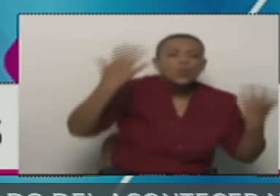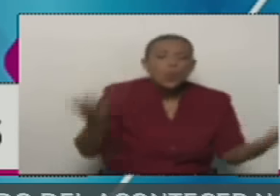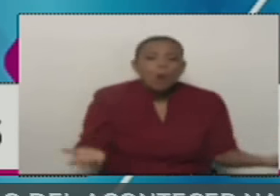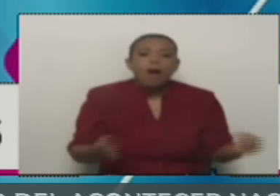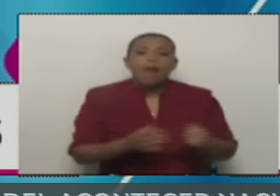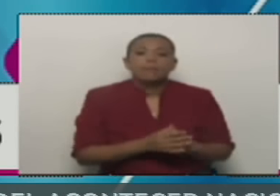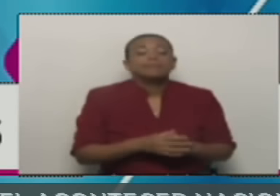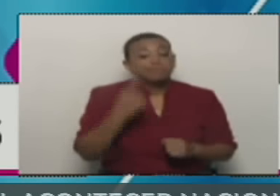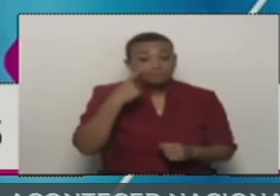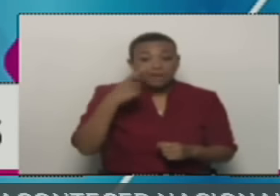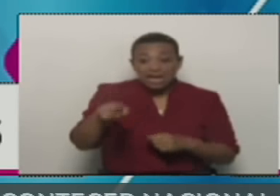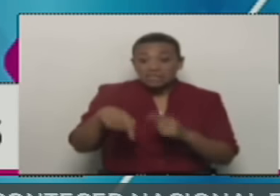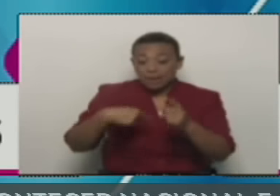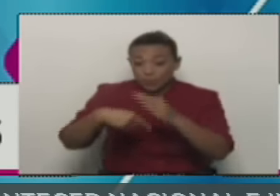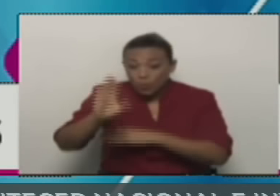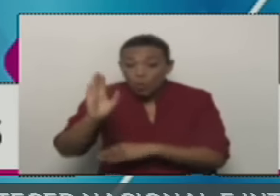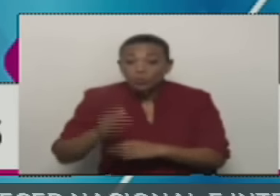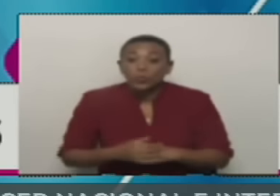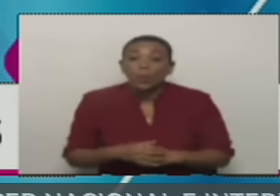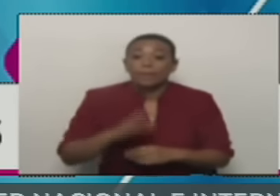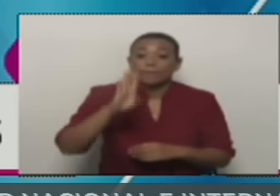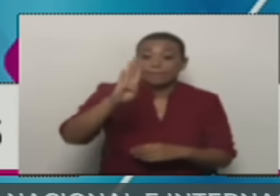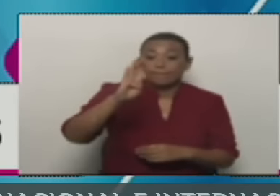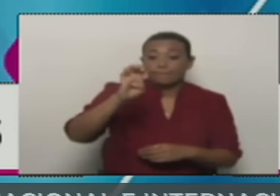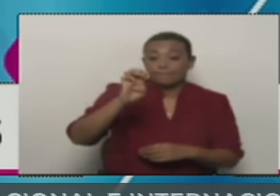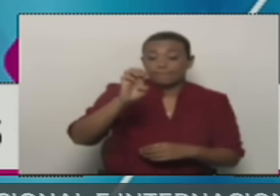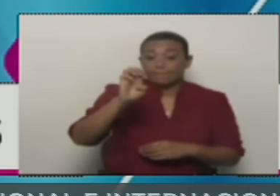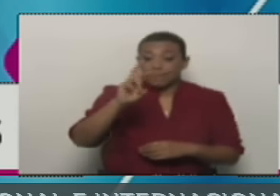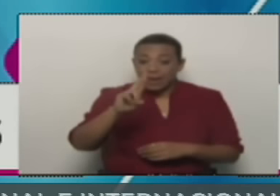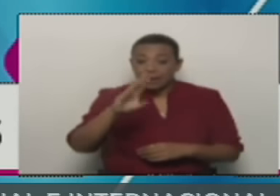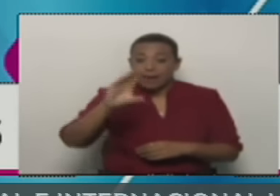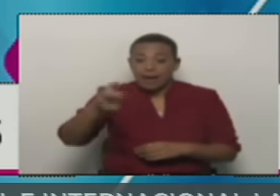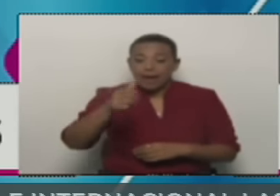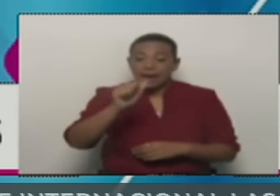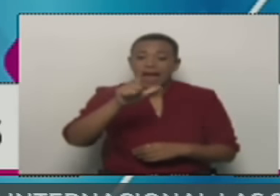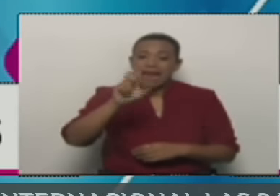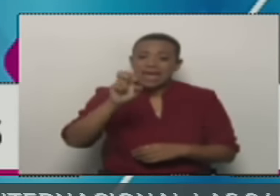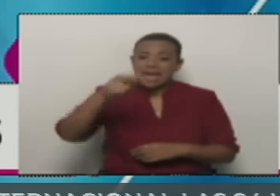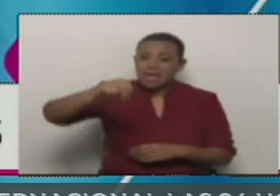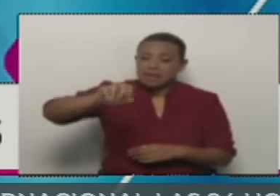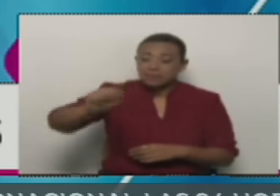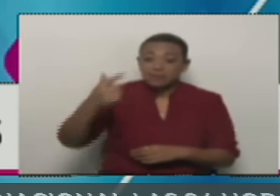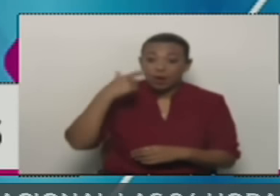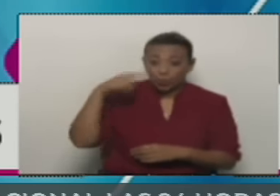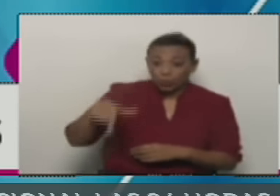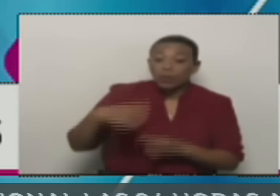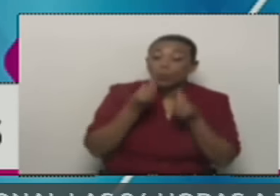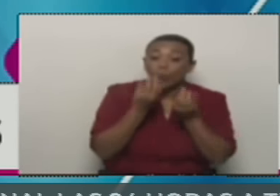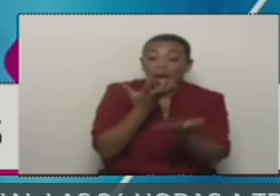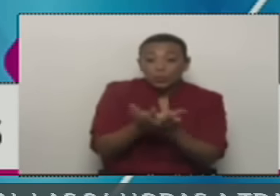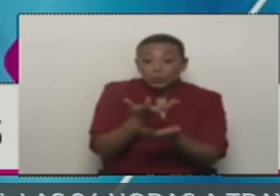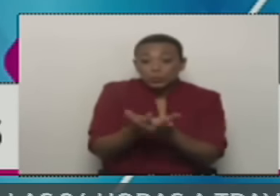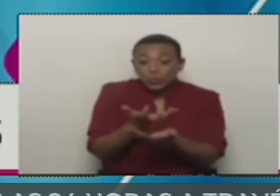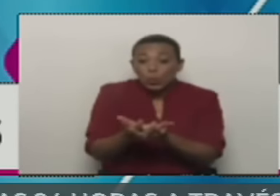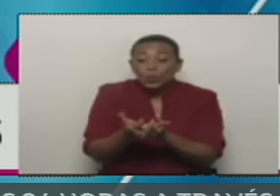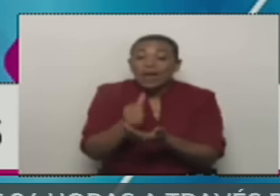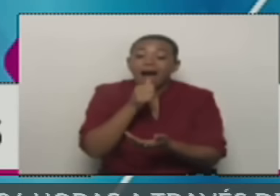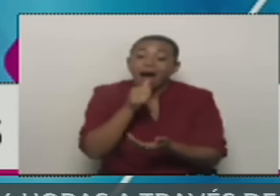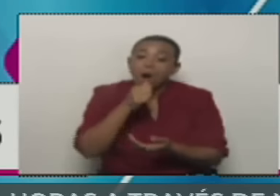que vamos a ir pronto, son tierras de primer nivel. Exacto. Que tienen buena humedad, buen